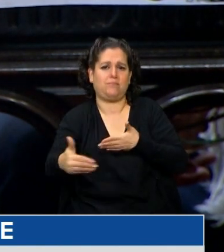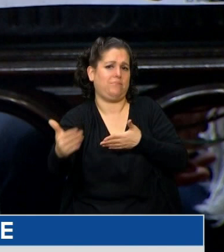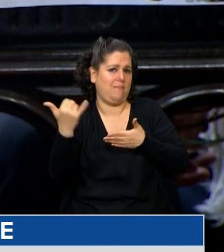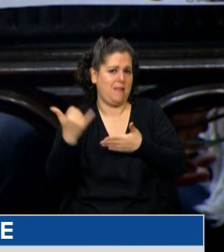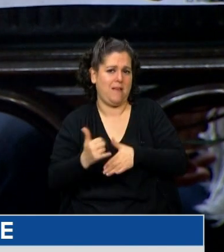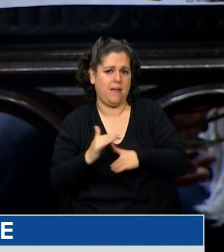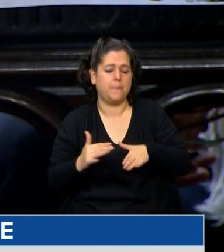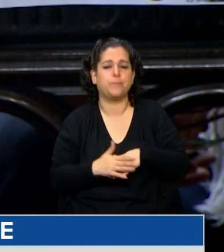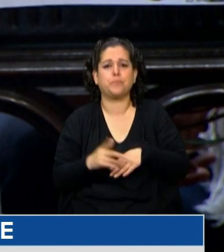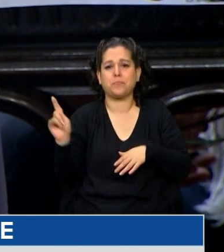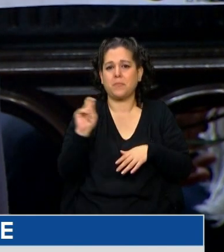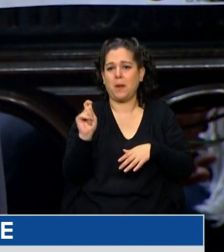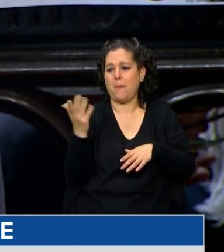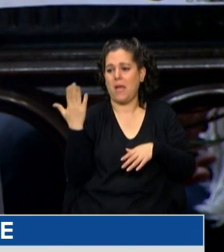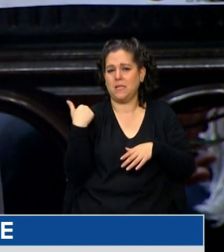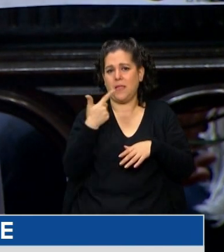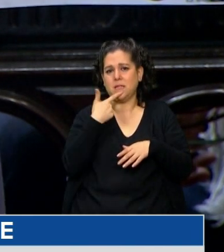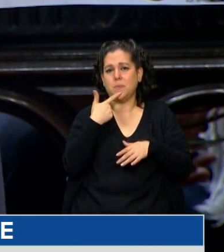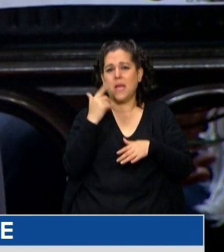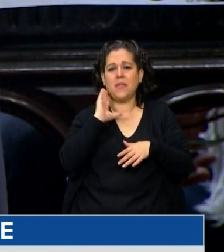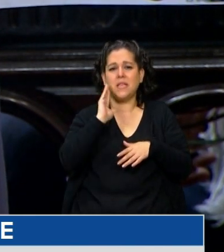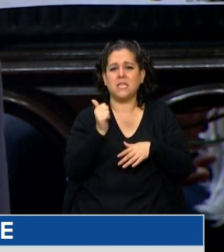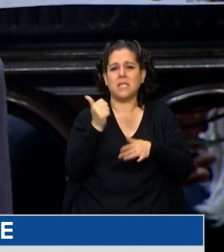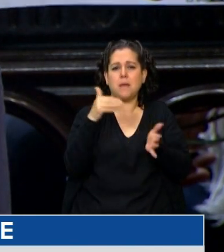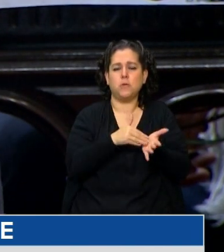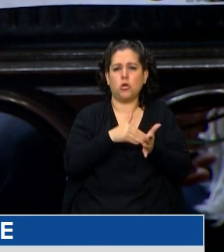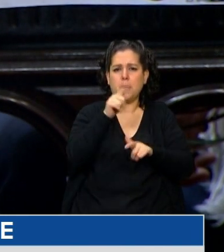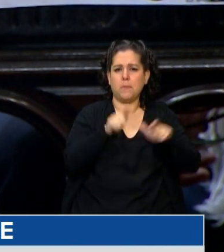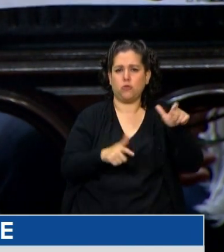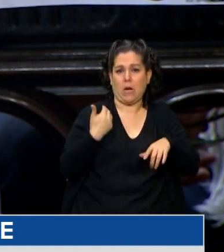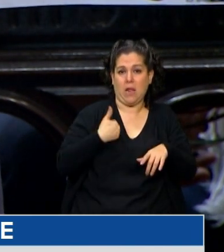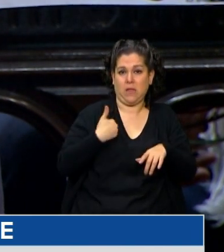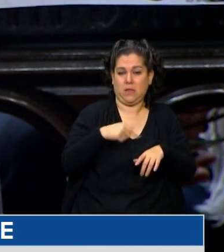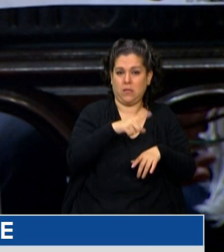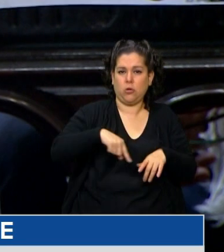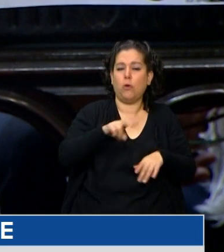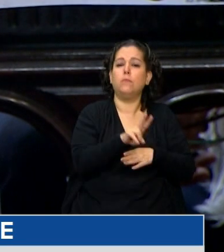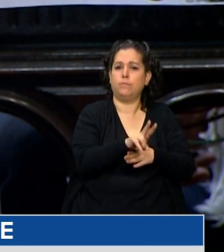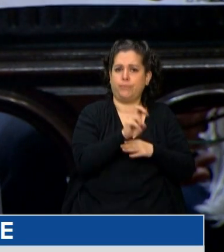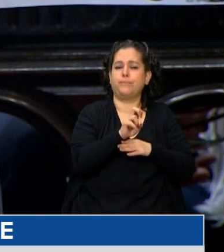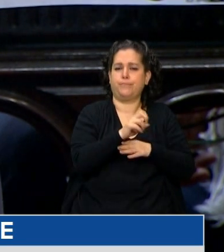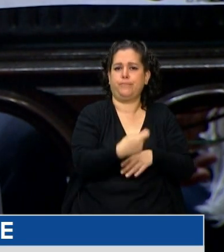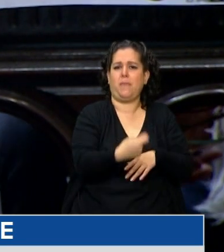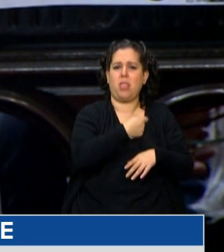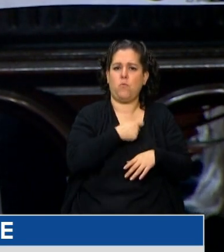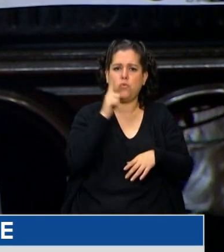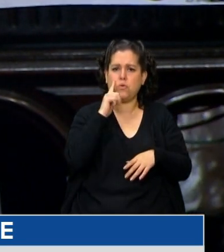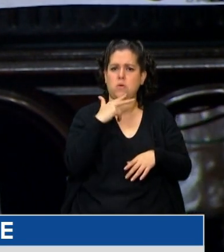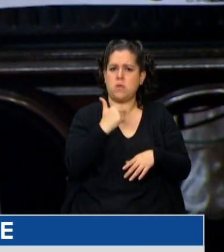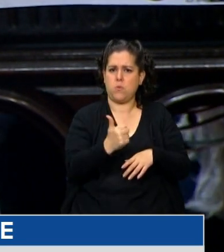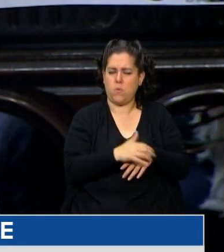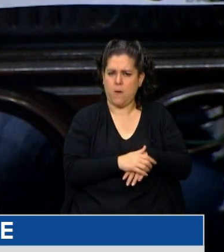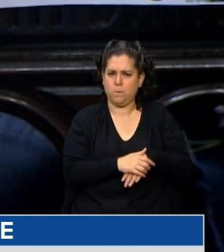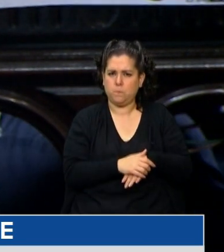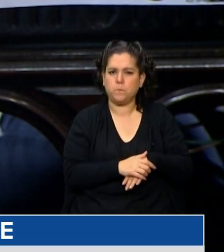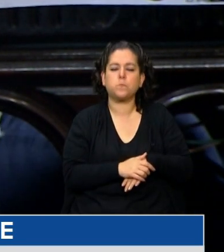Y durante el mes de septiembre más de 16 millones de argentinos cobraron el reintegro de IVA.